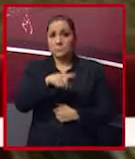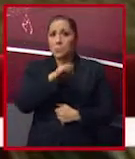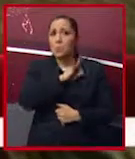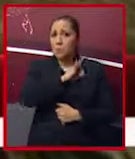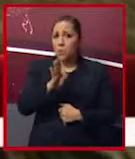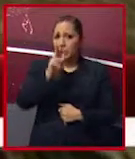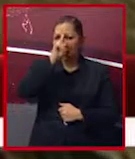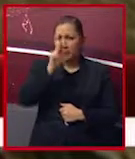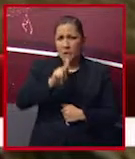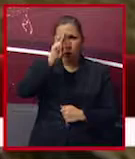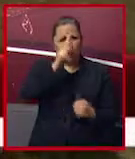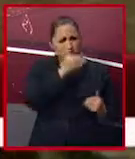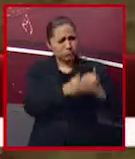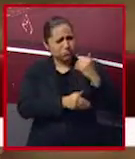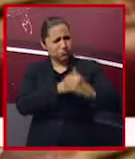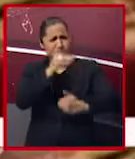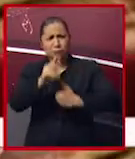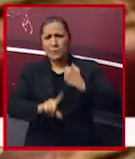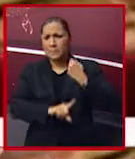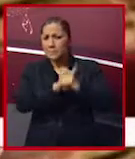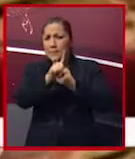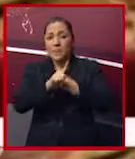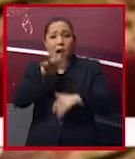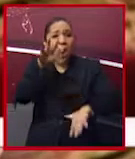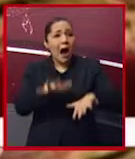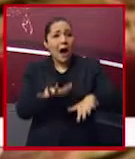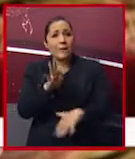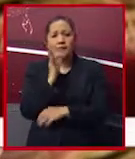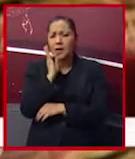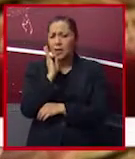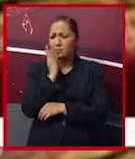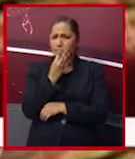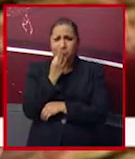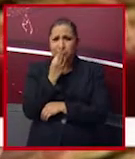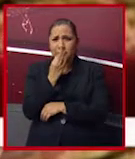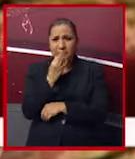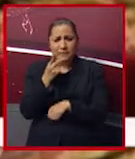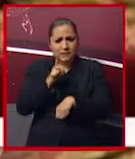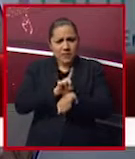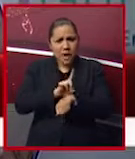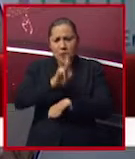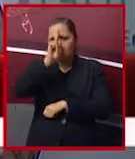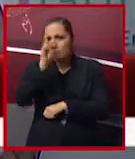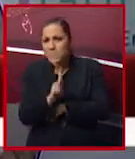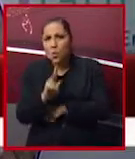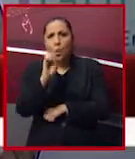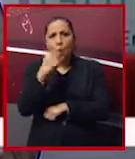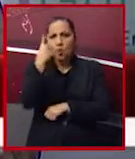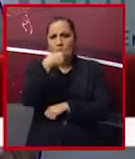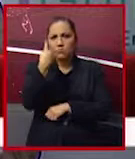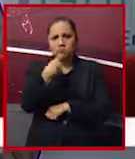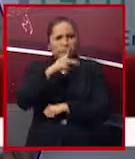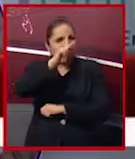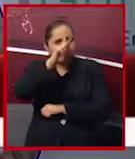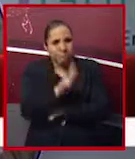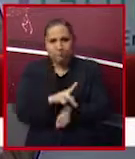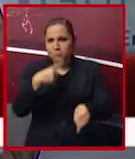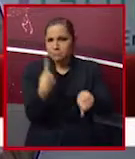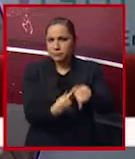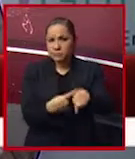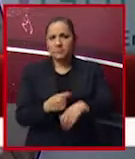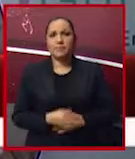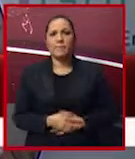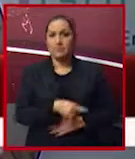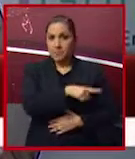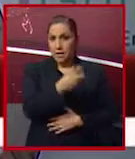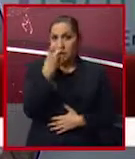en algunos casos causando deterioro en días e incluso horas. Yo quedé con secuelas y lo